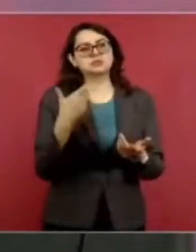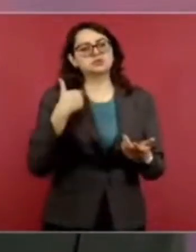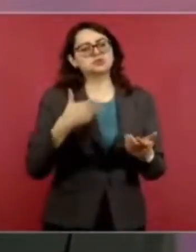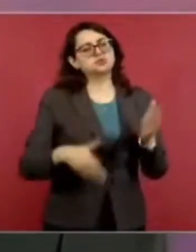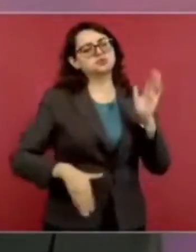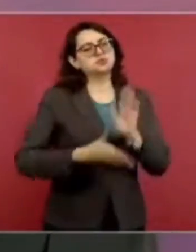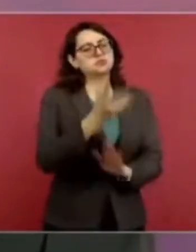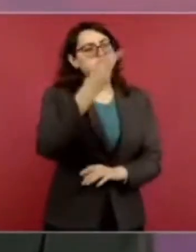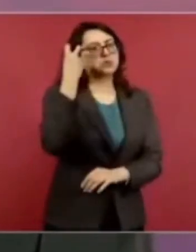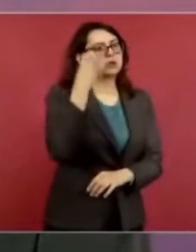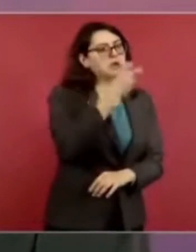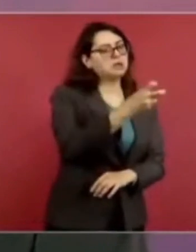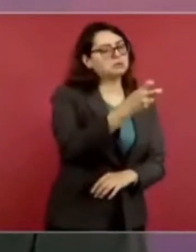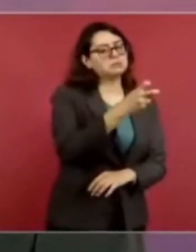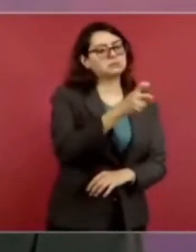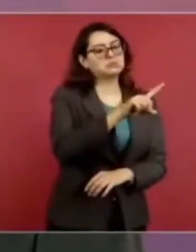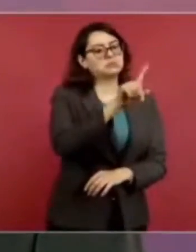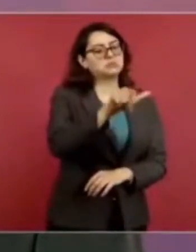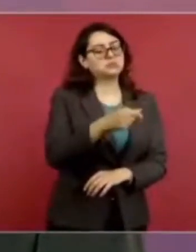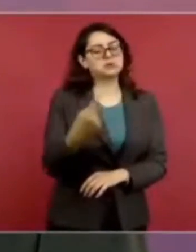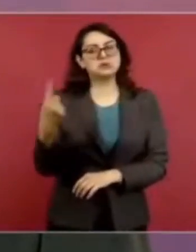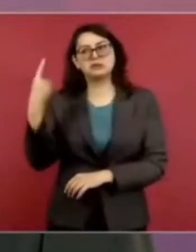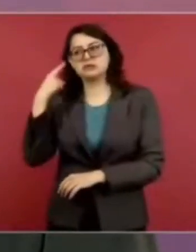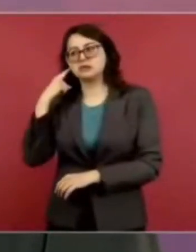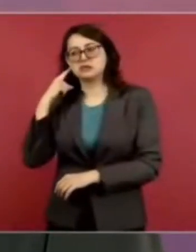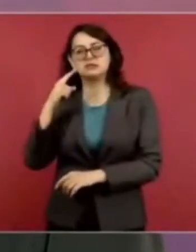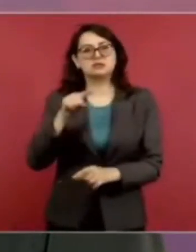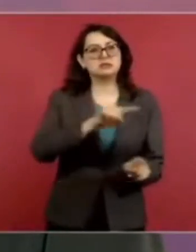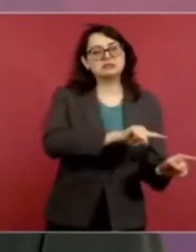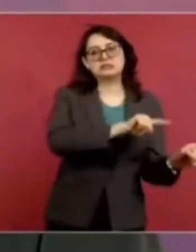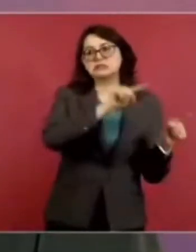era dolorosísimo